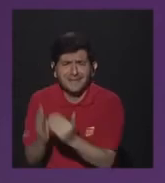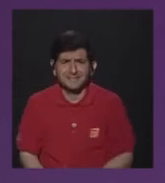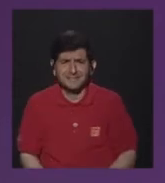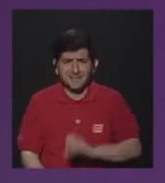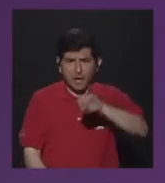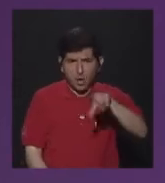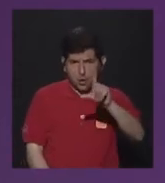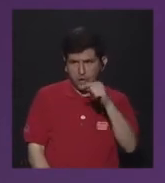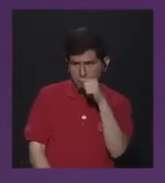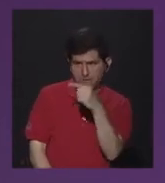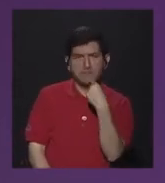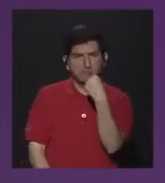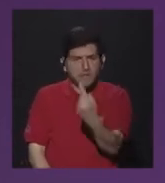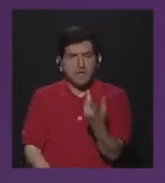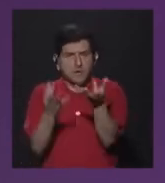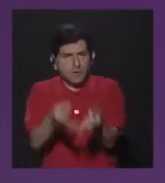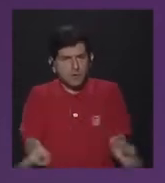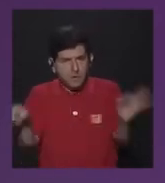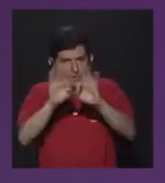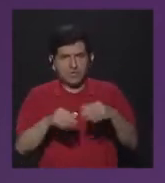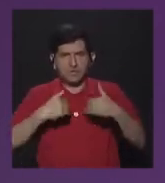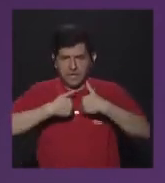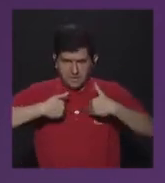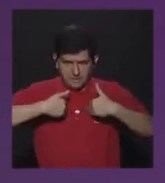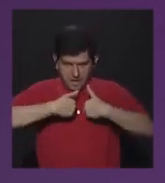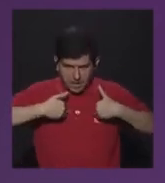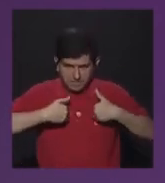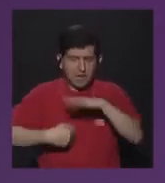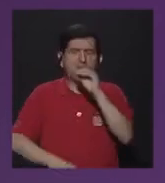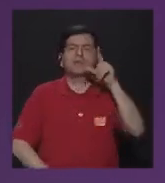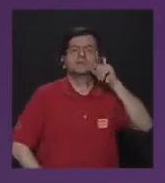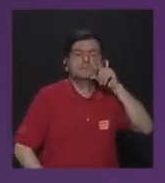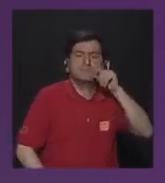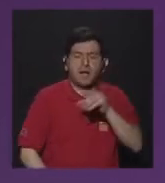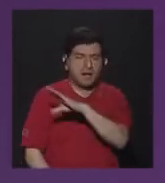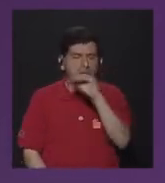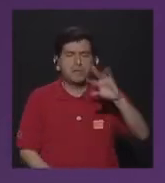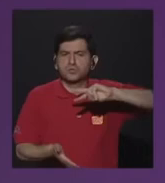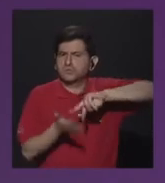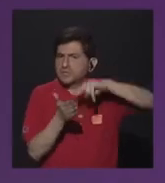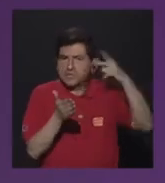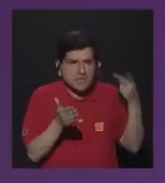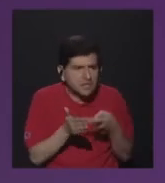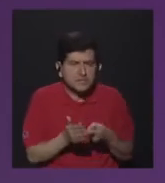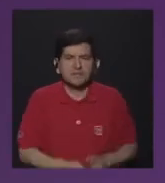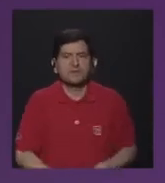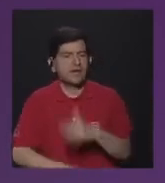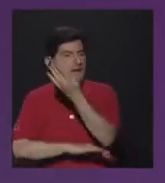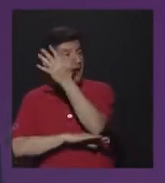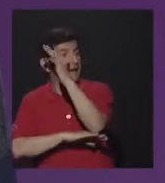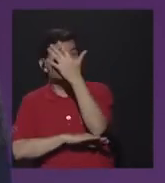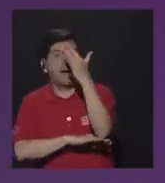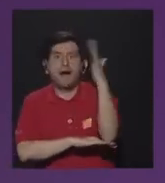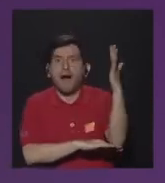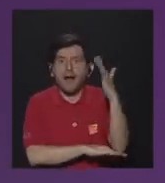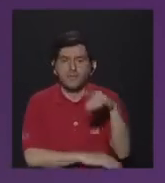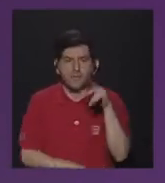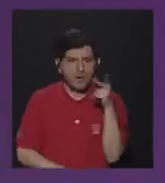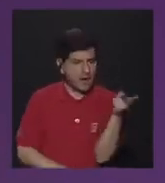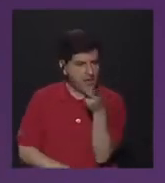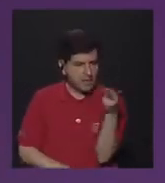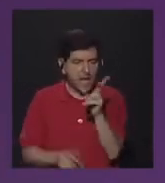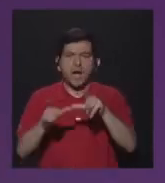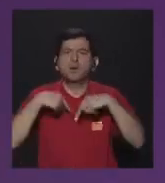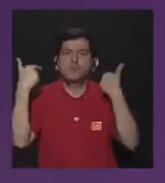enfatizó de la importancia de los mamíferos de la importancia en las aves y de lo que significaban los árboles para estos dos